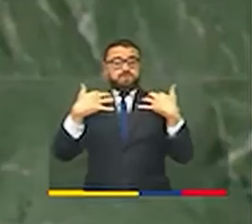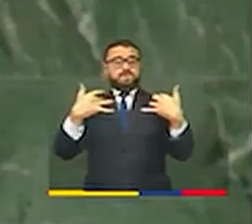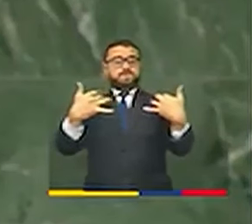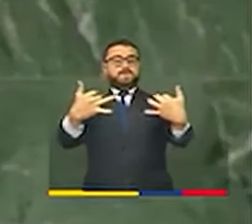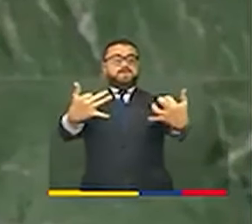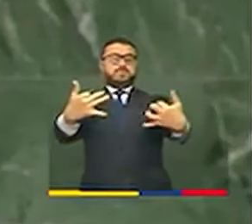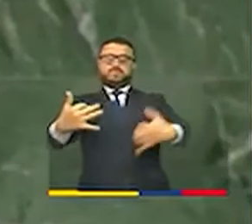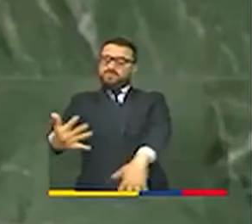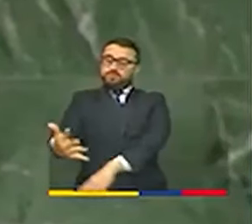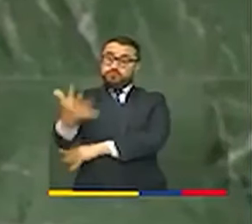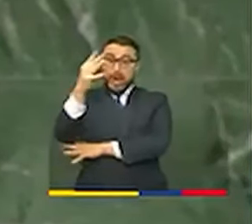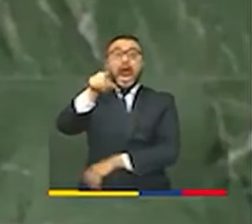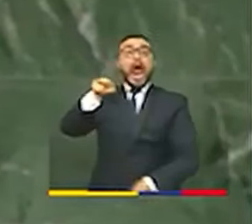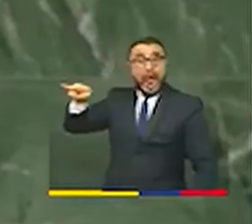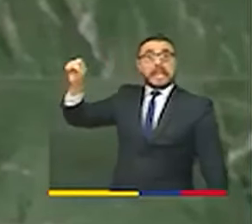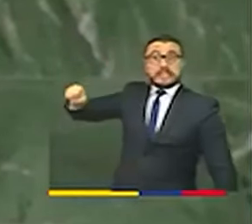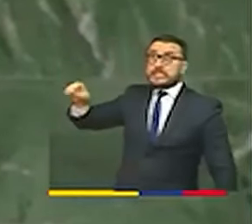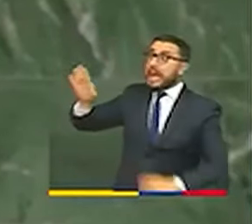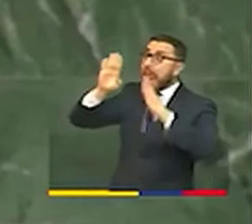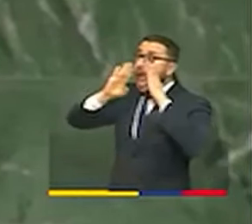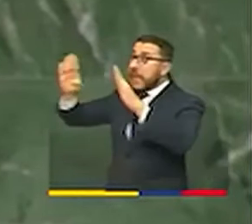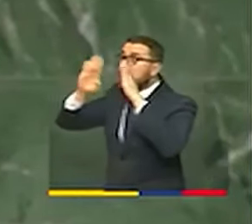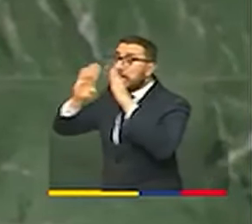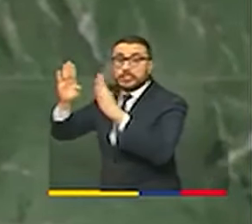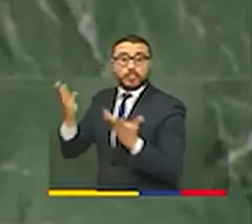de sus representantes y delegados.